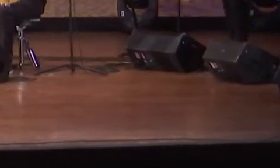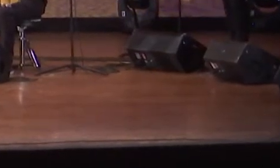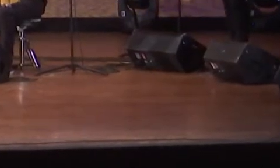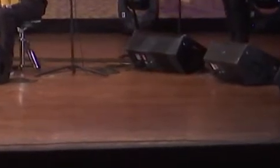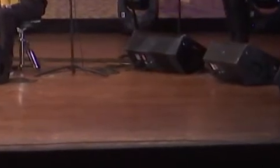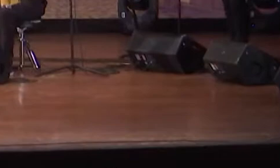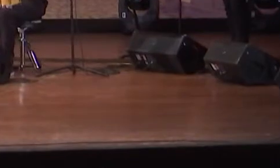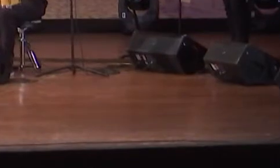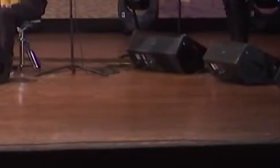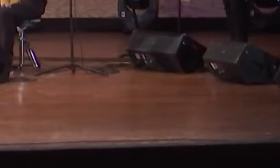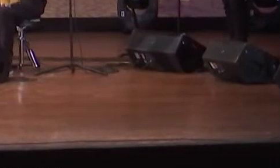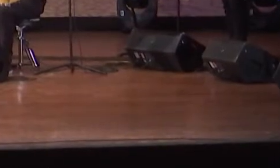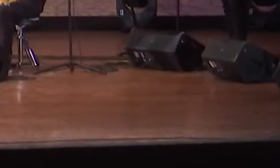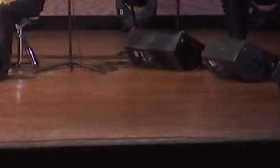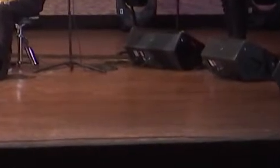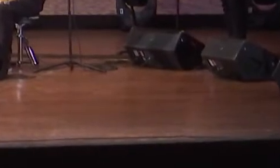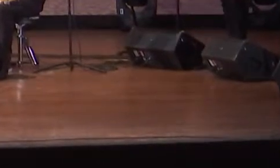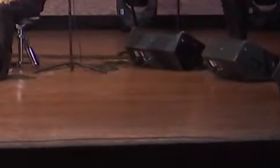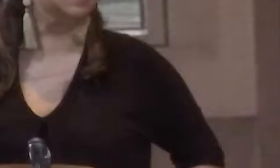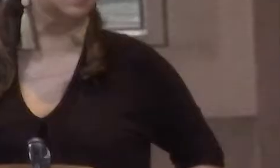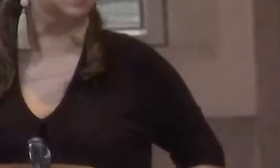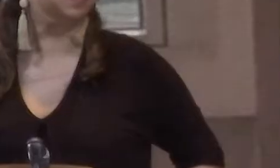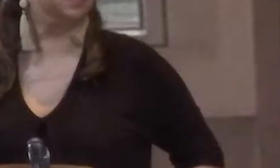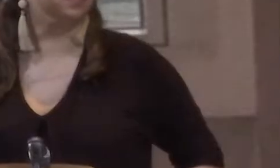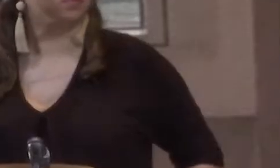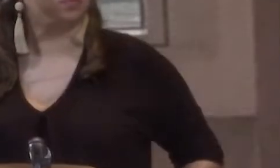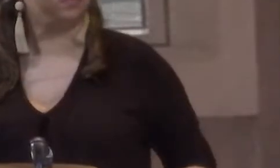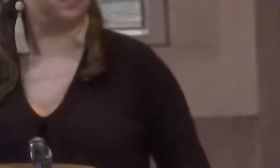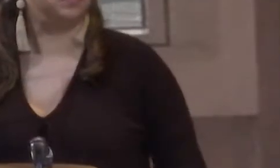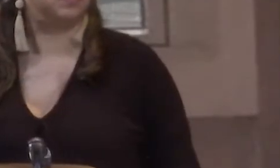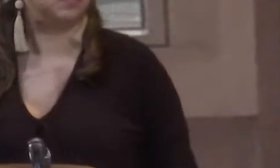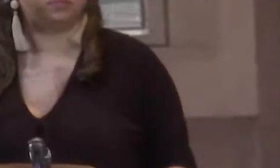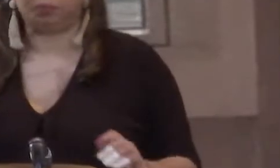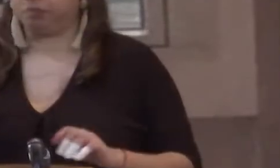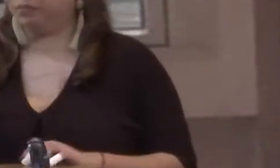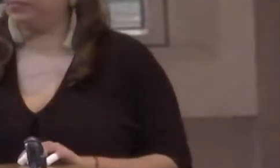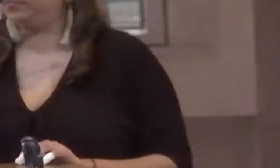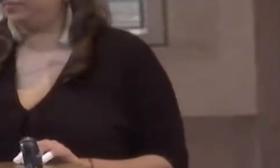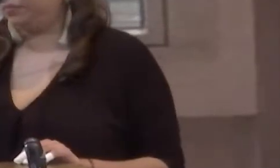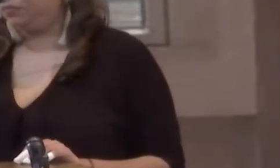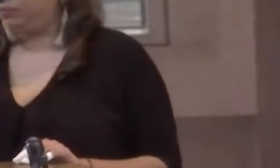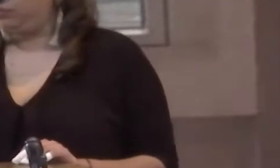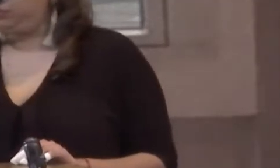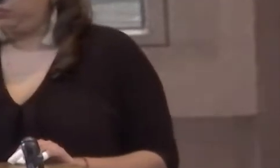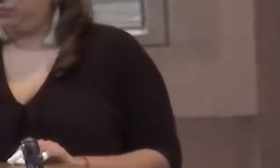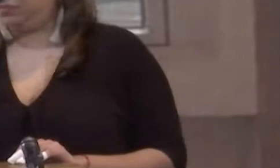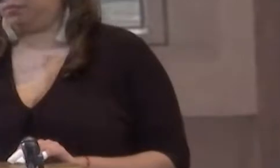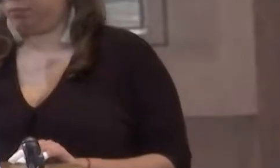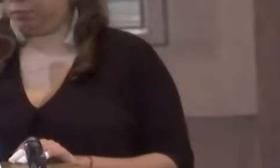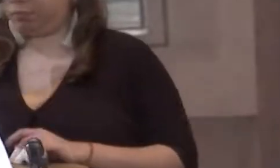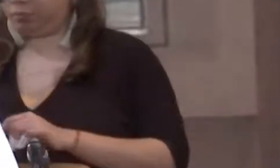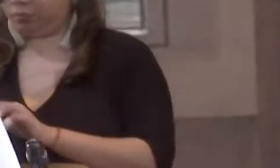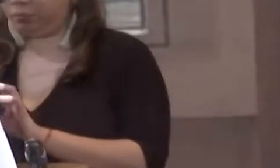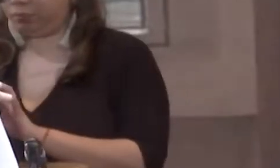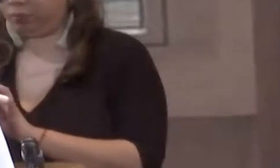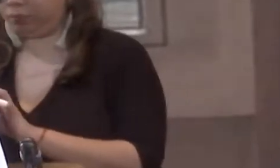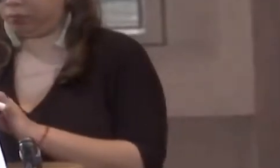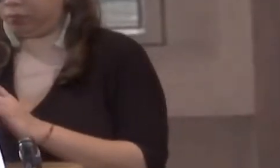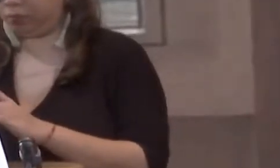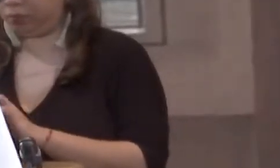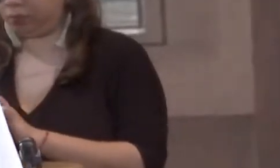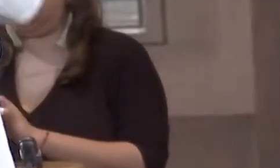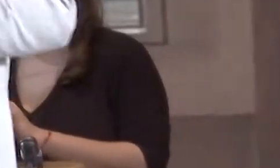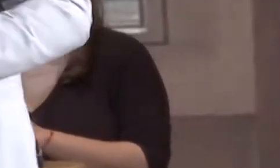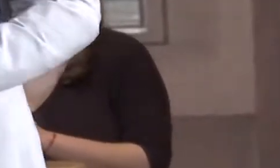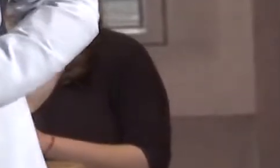continuación ha sido muy especial para el público salsero panameño. Estamos tocando salsa